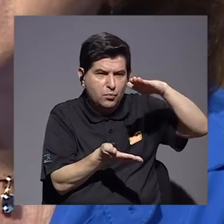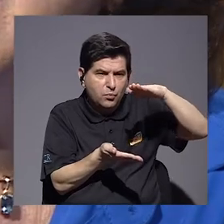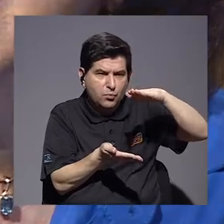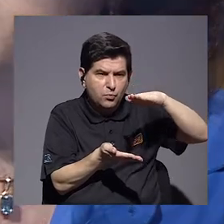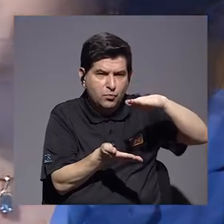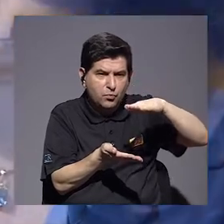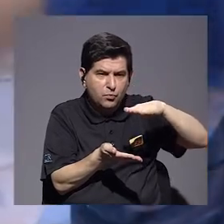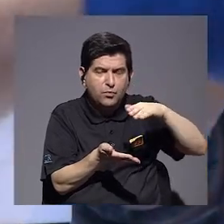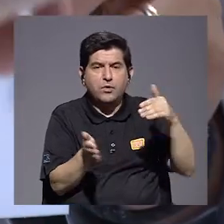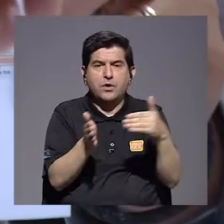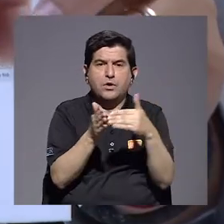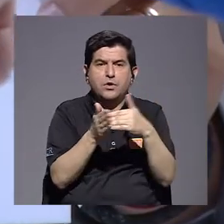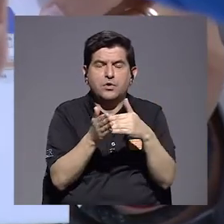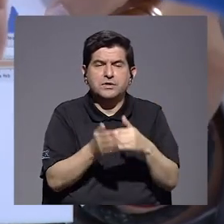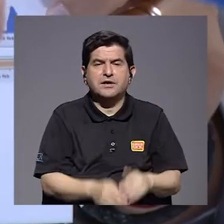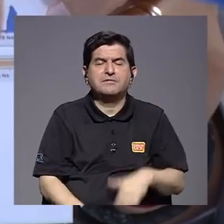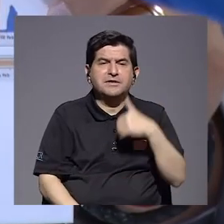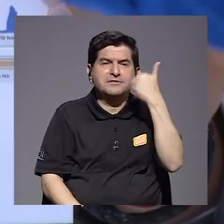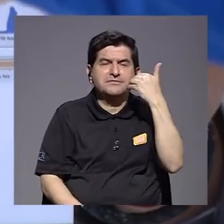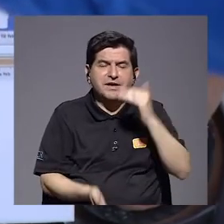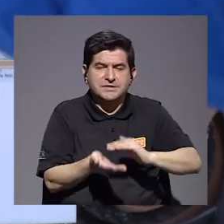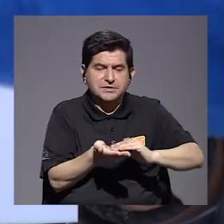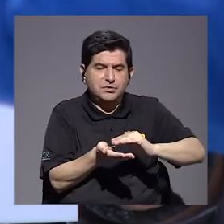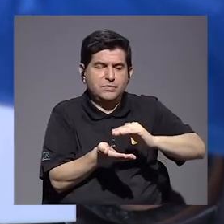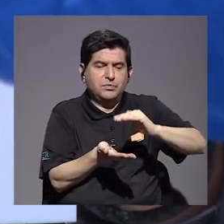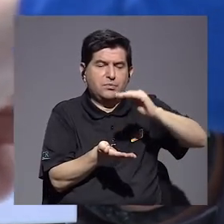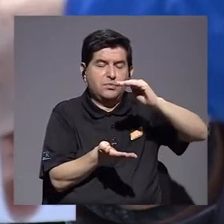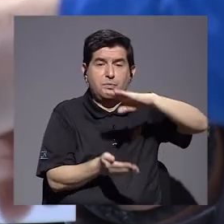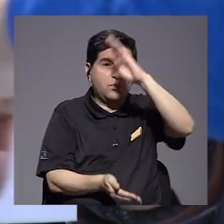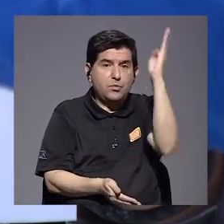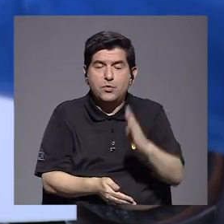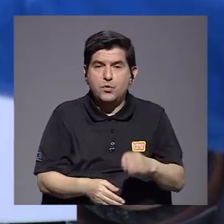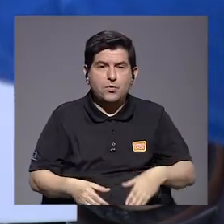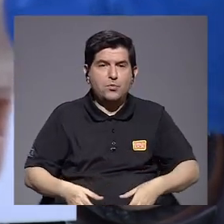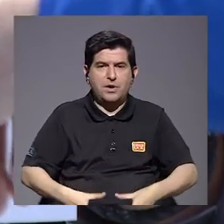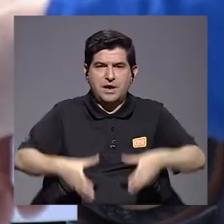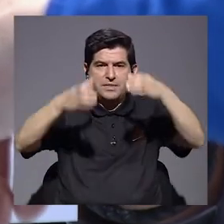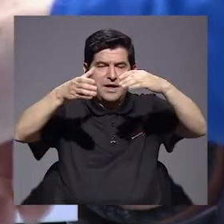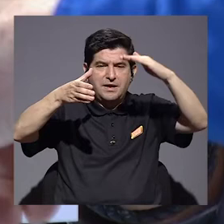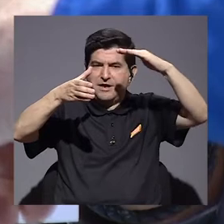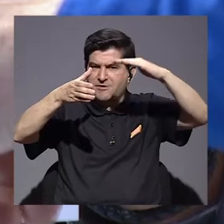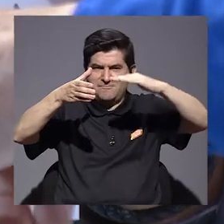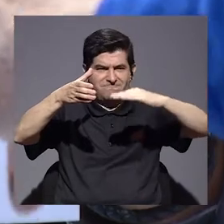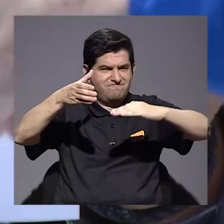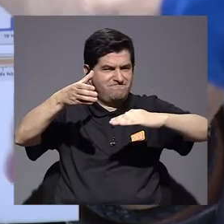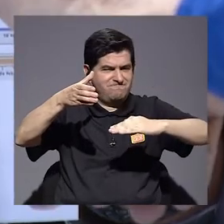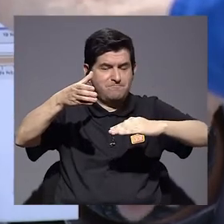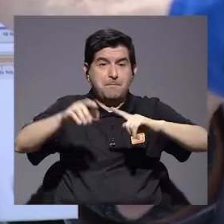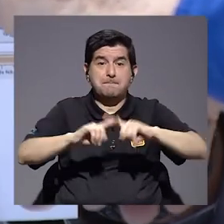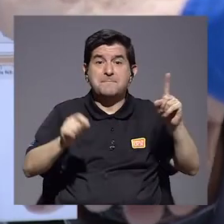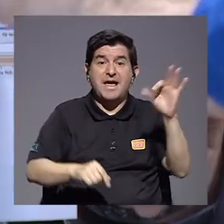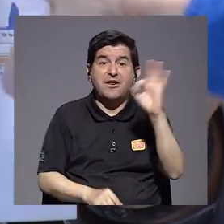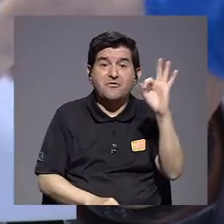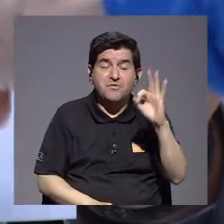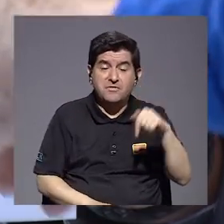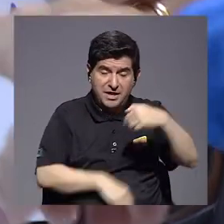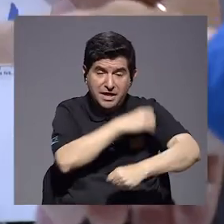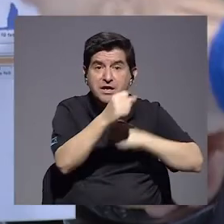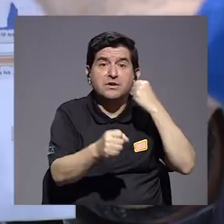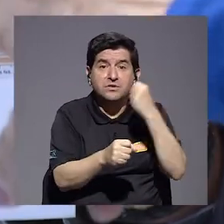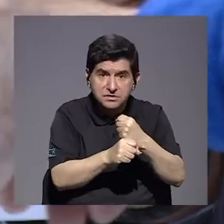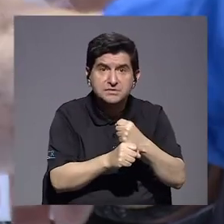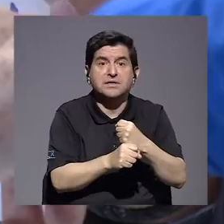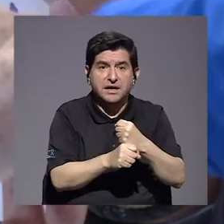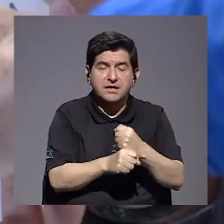nivel y vuelve a recuperarse muy fácilmente. Y nunca el tanque queda vacío, nunca. Pero en febrero de